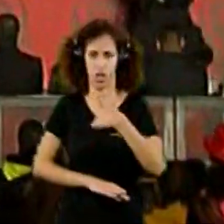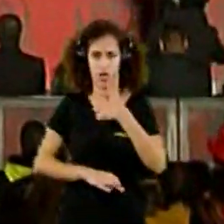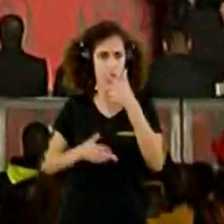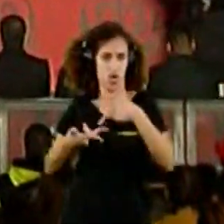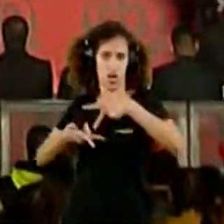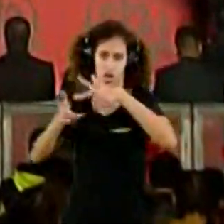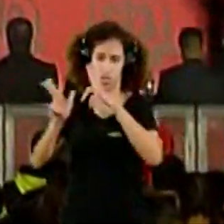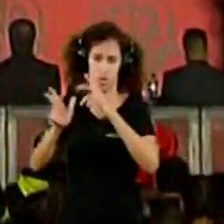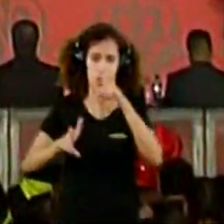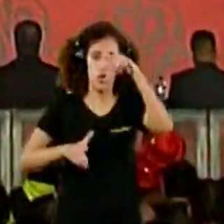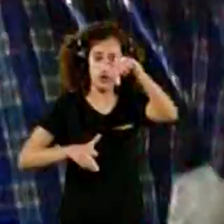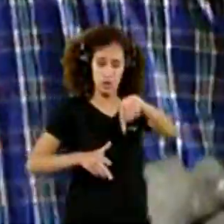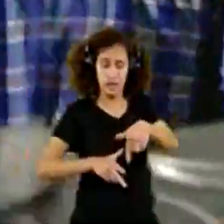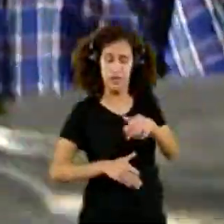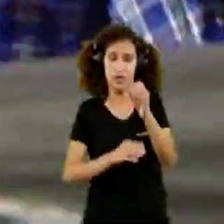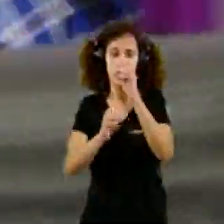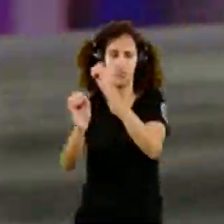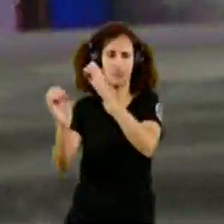este concurso lo que mola